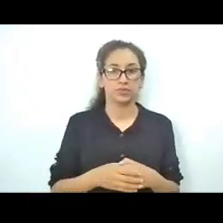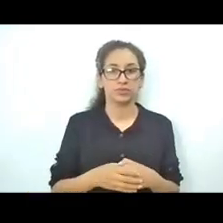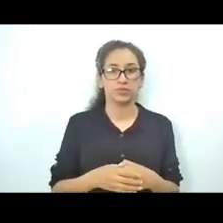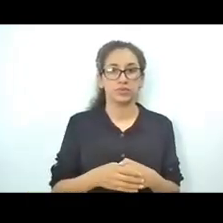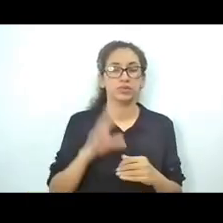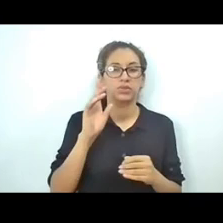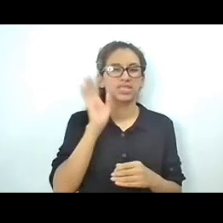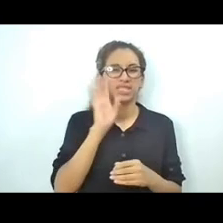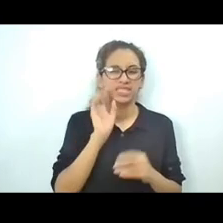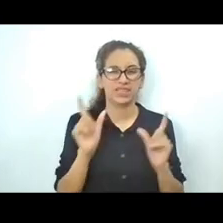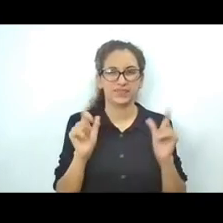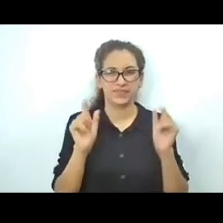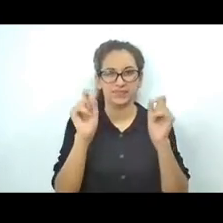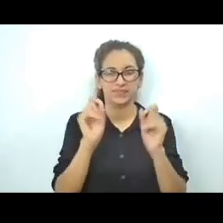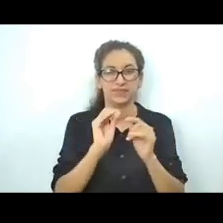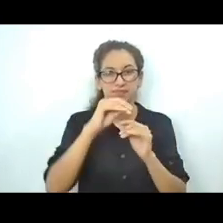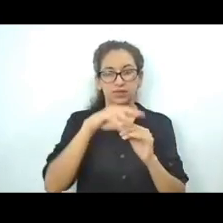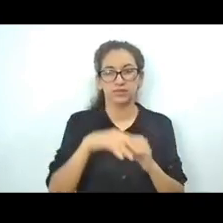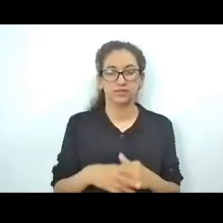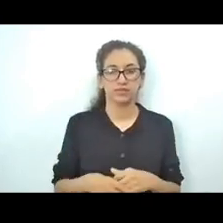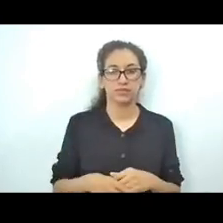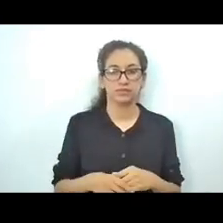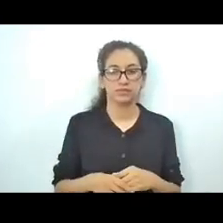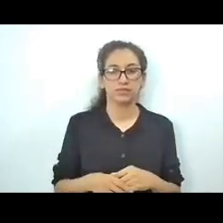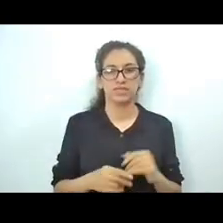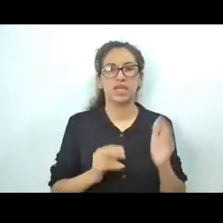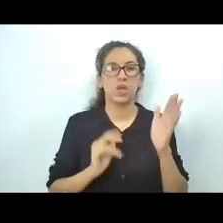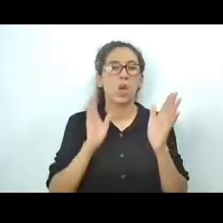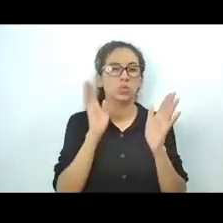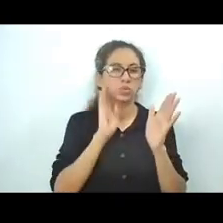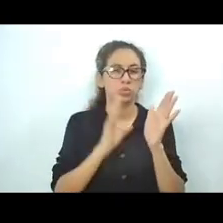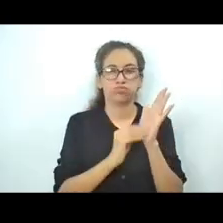ejemplo, de una infección de transmisión sexual.